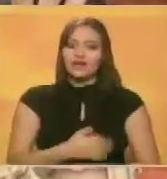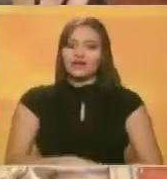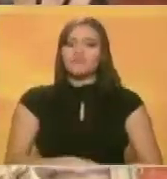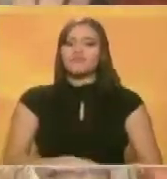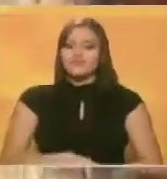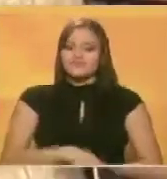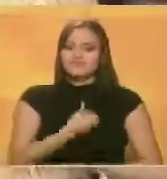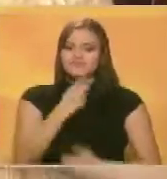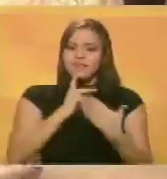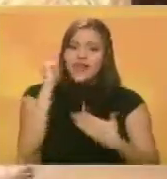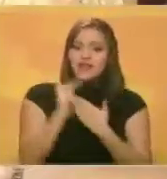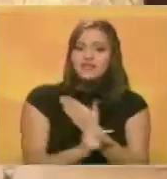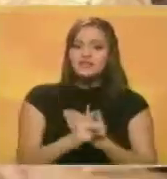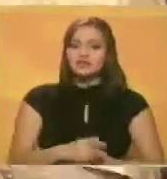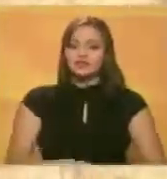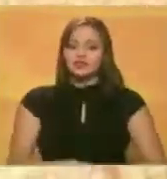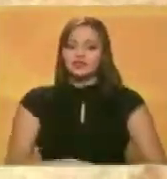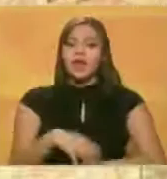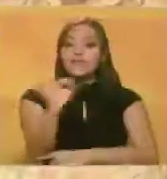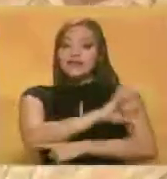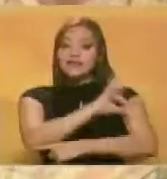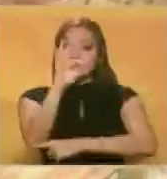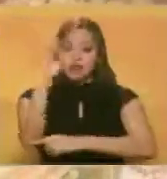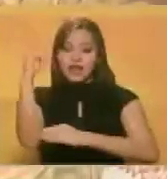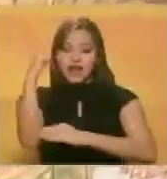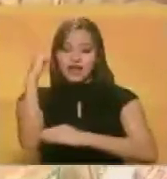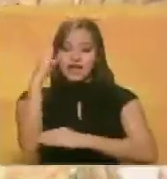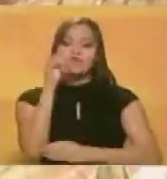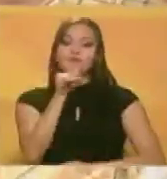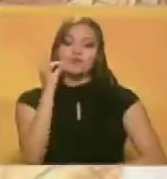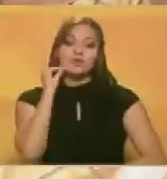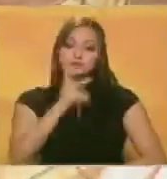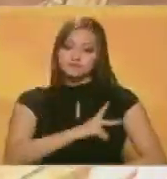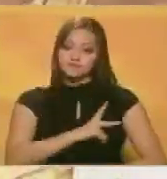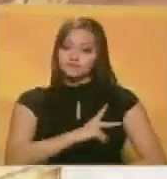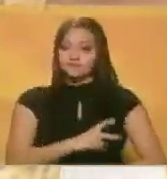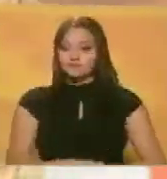planes. Desde Barquisimeto, Estado Lara, Lirio Pérez, Noticiero Venevisión.